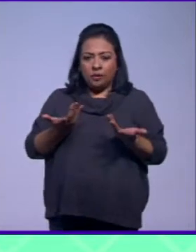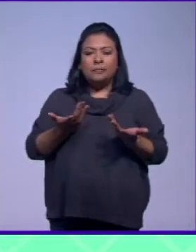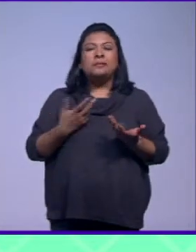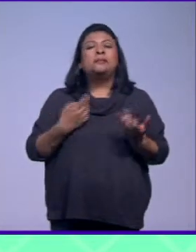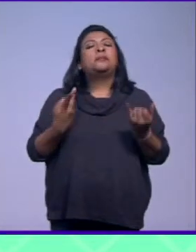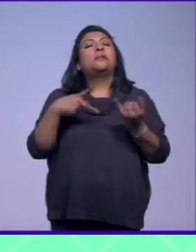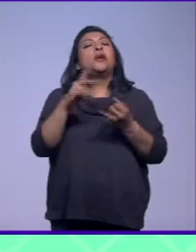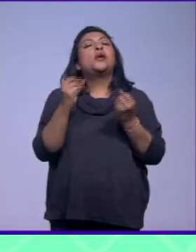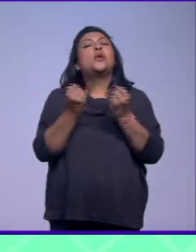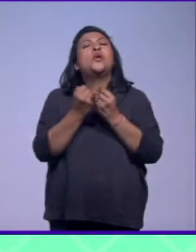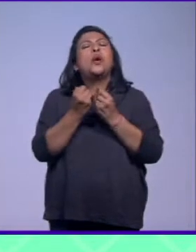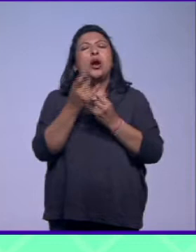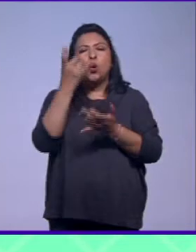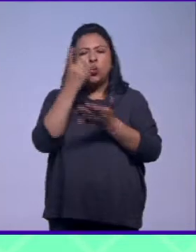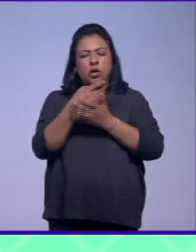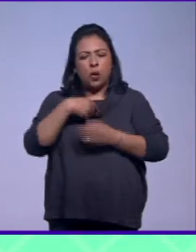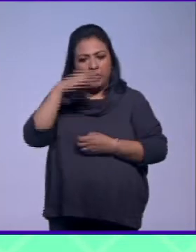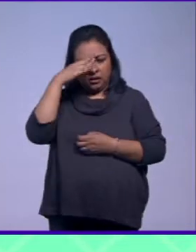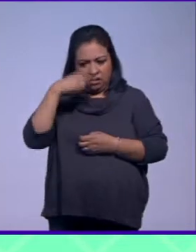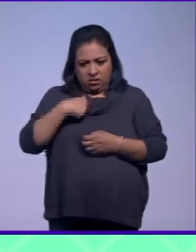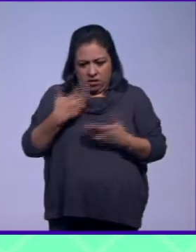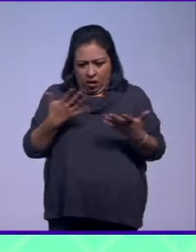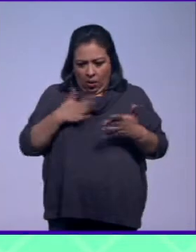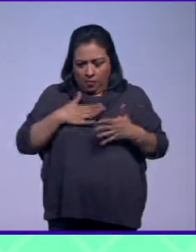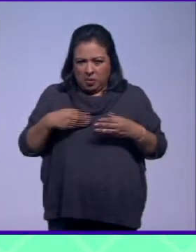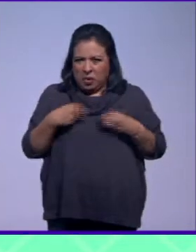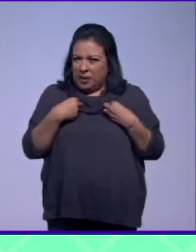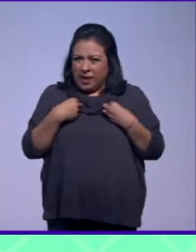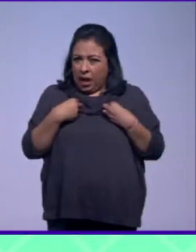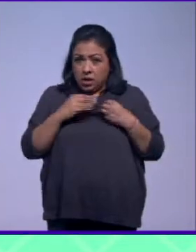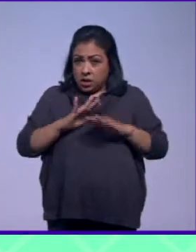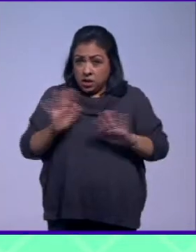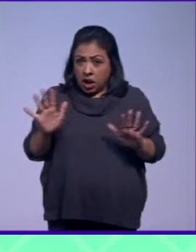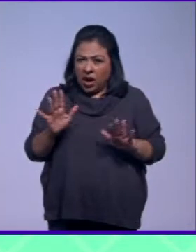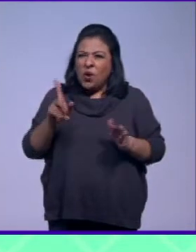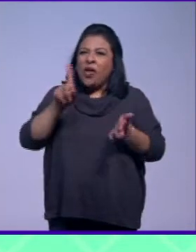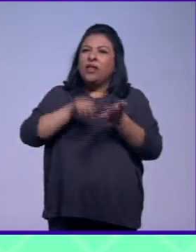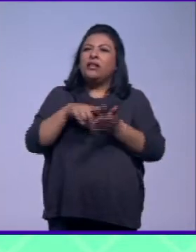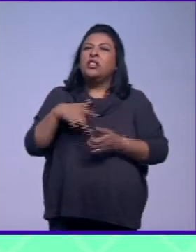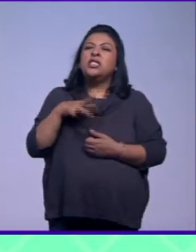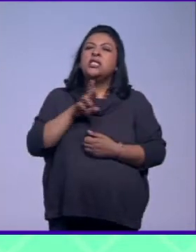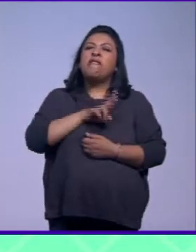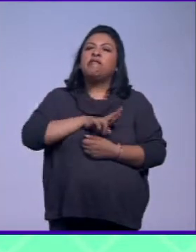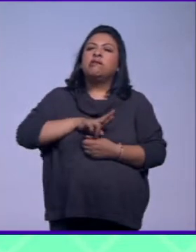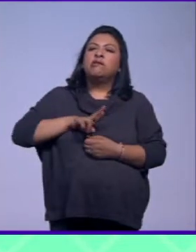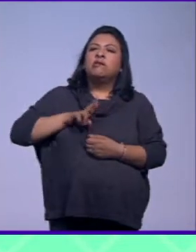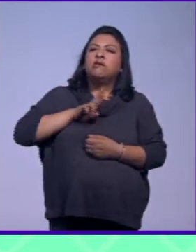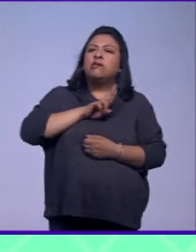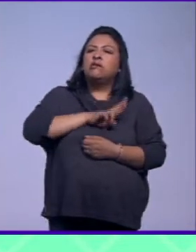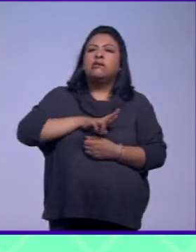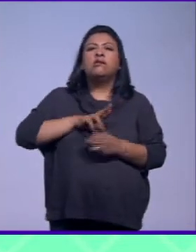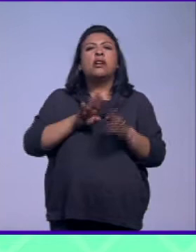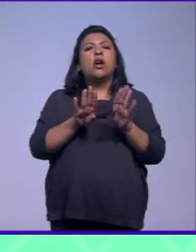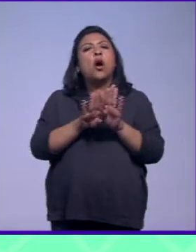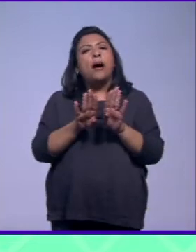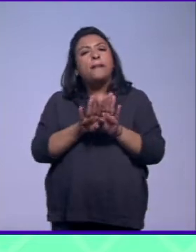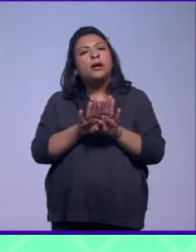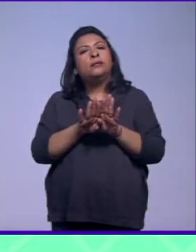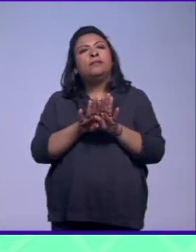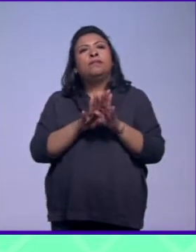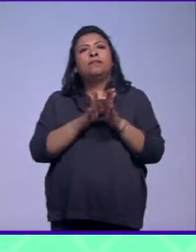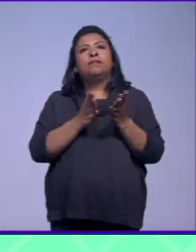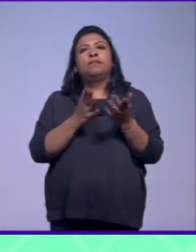no solo es que hago con mi vida sino es yo estoy sintiendo un resentimiento hacia este pues